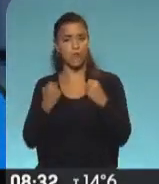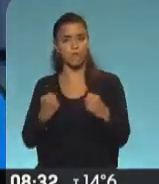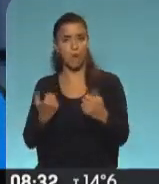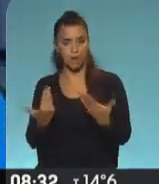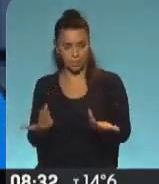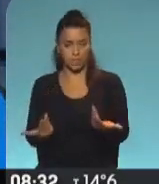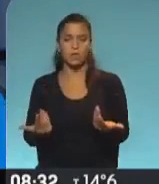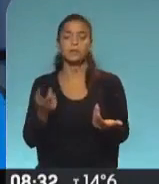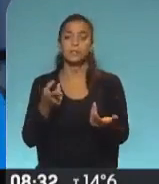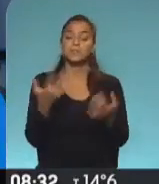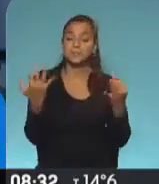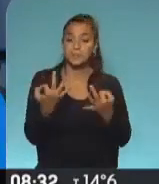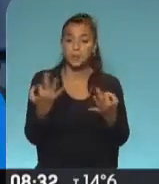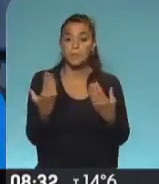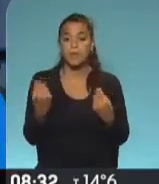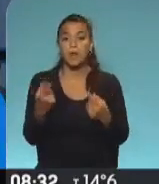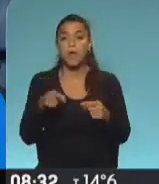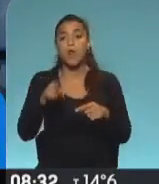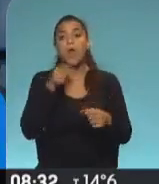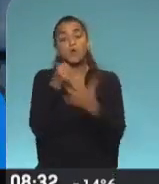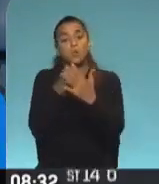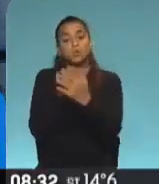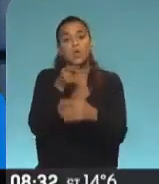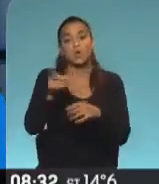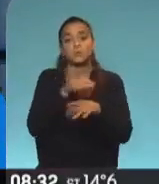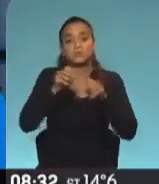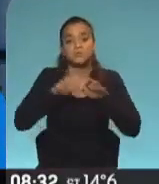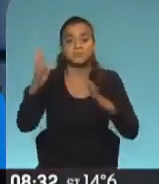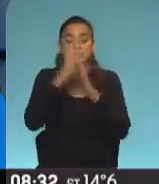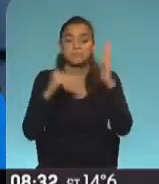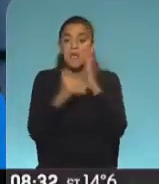resultó muy útil también para liderar la lucha contra la pandemia, y Nueva Zelanda no registró ayer un solo muerto.